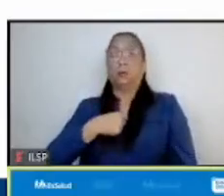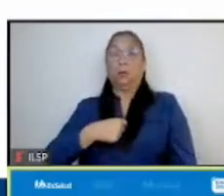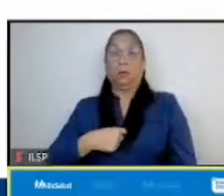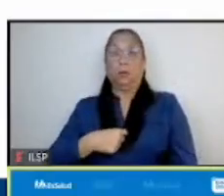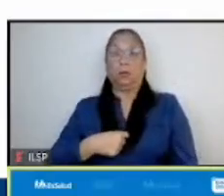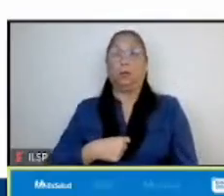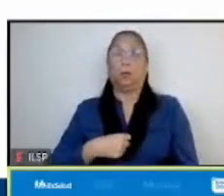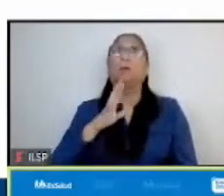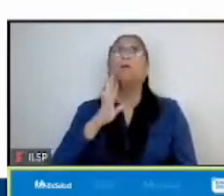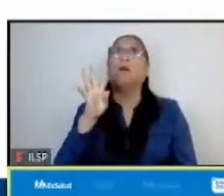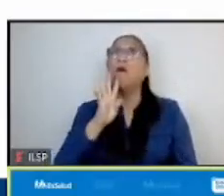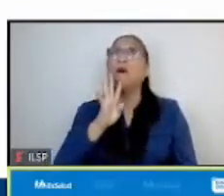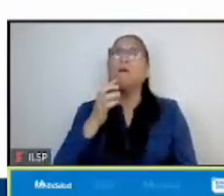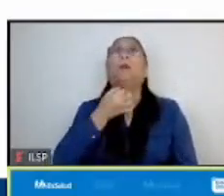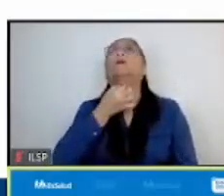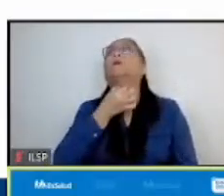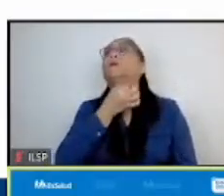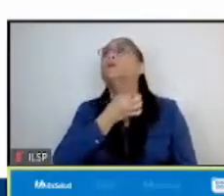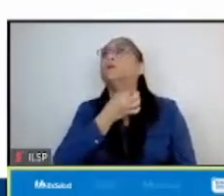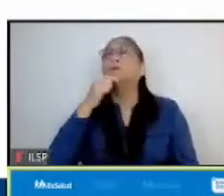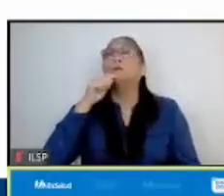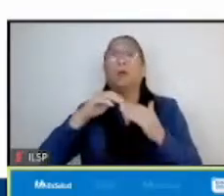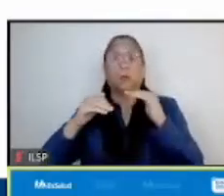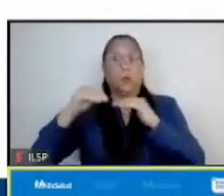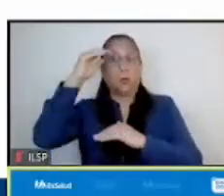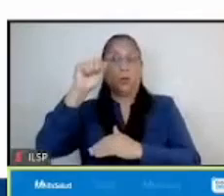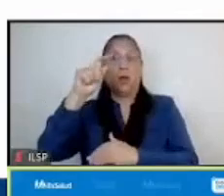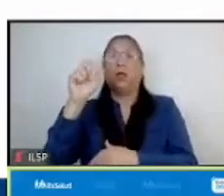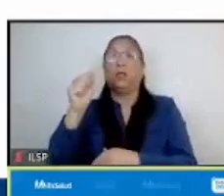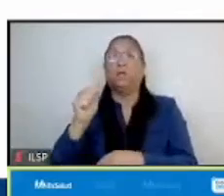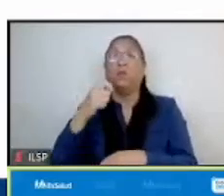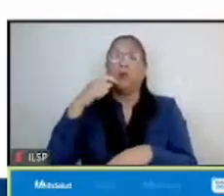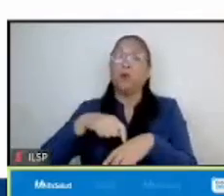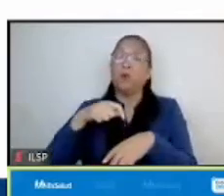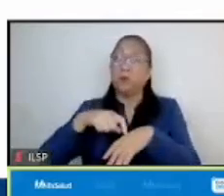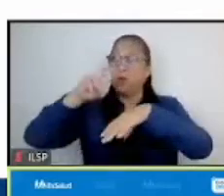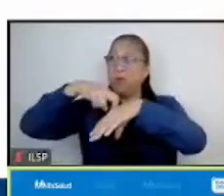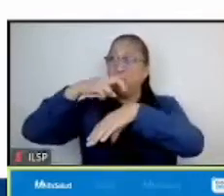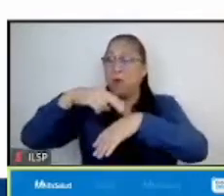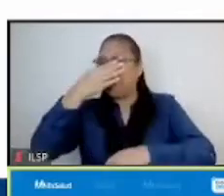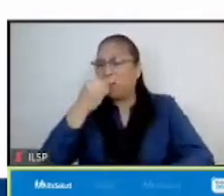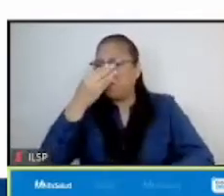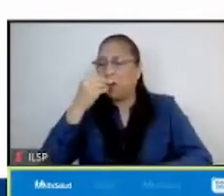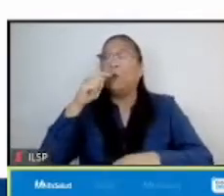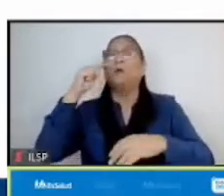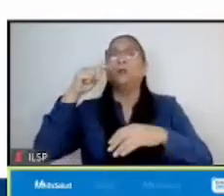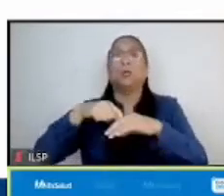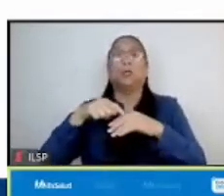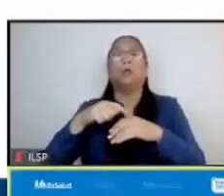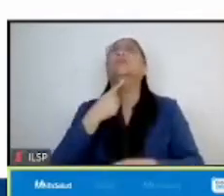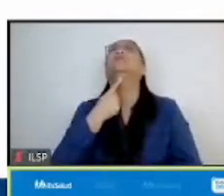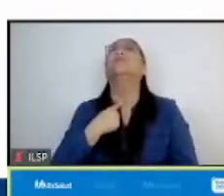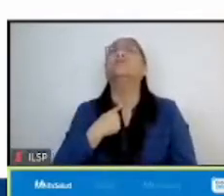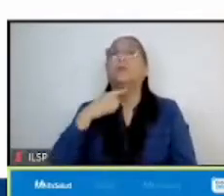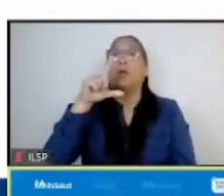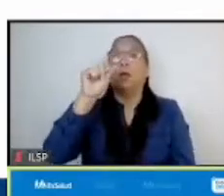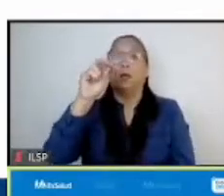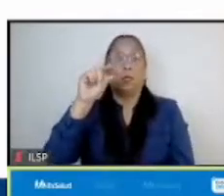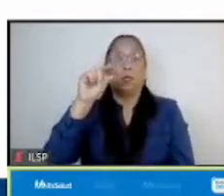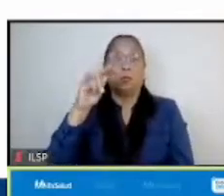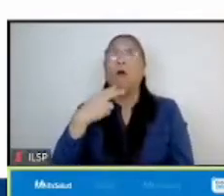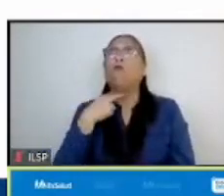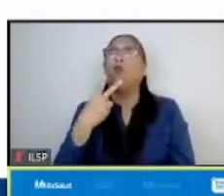vocales, y eso es vía aérea alta. Entonces, cuando uno tiene un resfriado común, es aquí. Cuando uno tiene laringitis que se le va la voz, es aquí. Todas